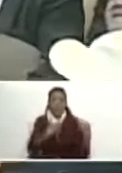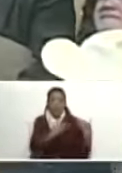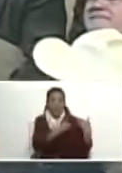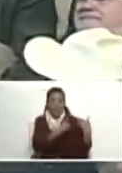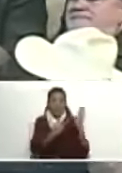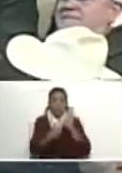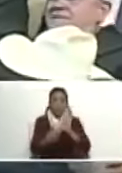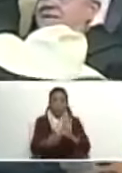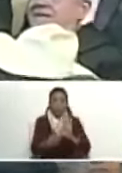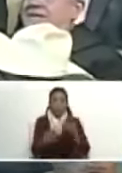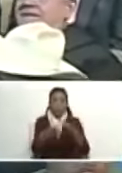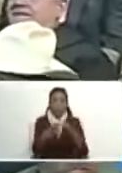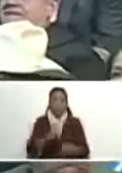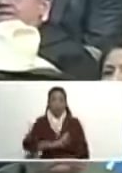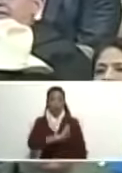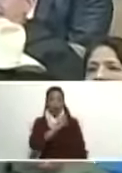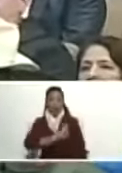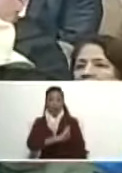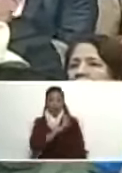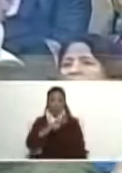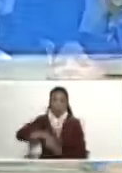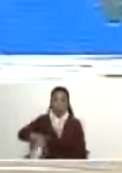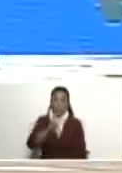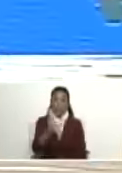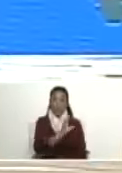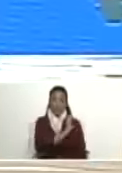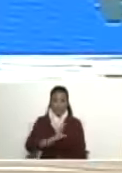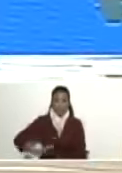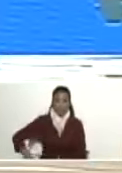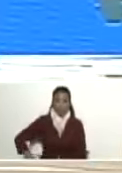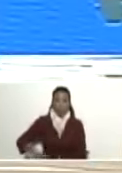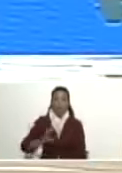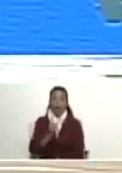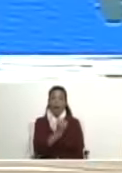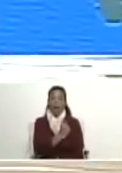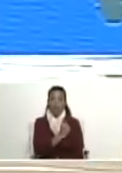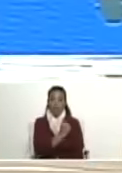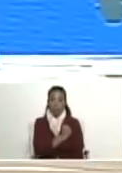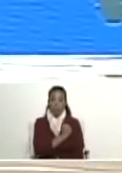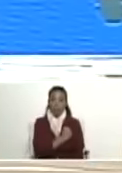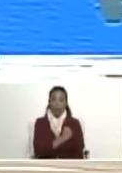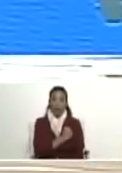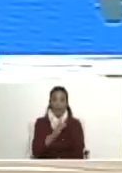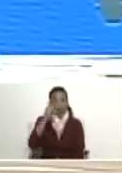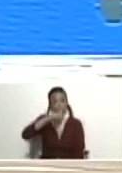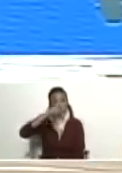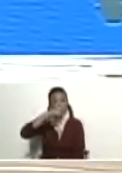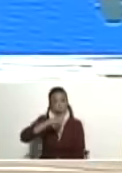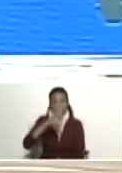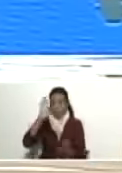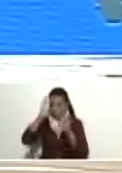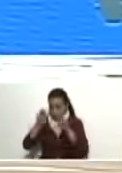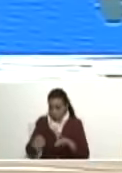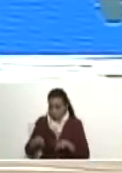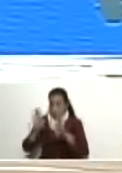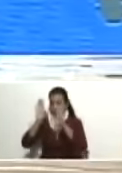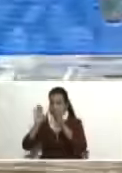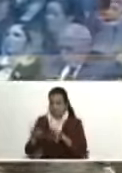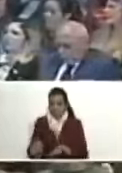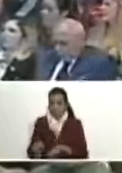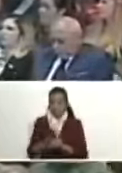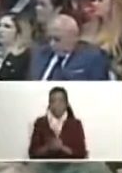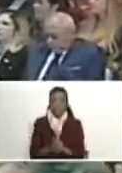Representantes de todo el sector religioso, cristianos, católicos, judíos, musulmanes,